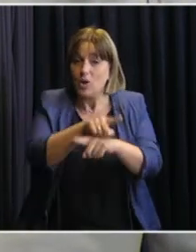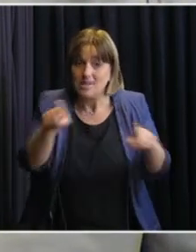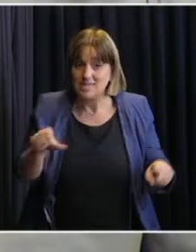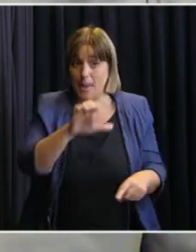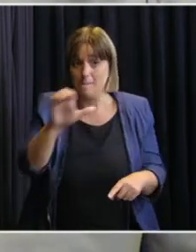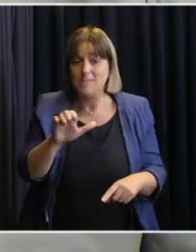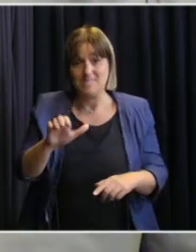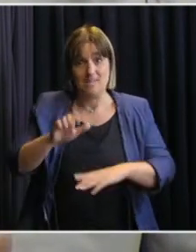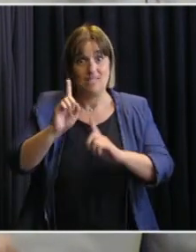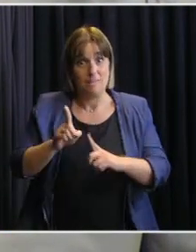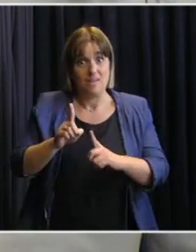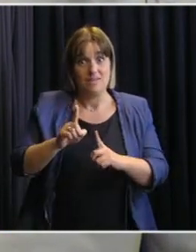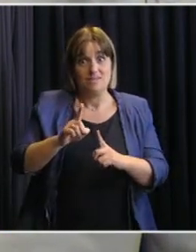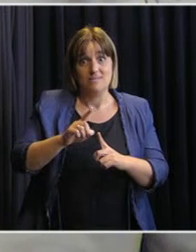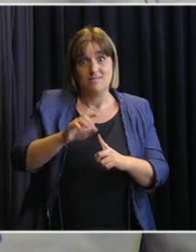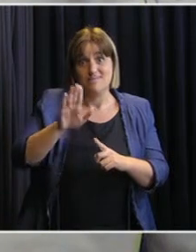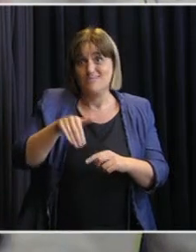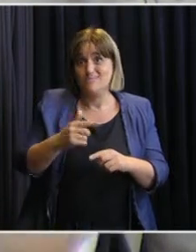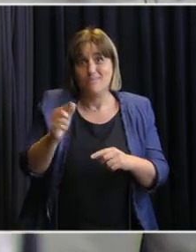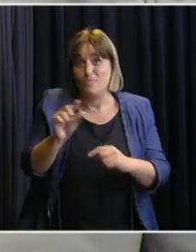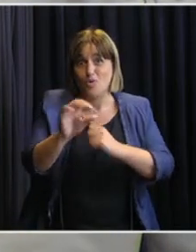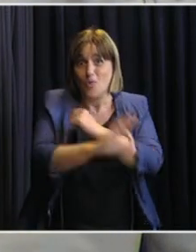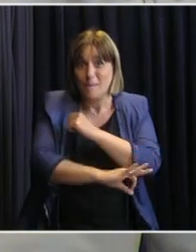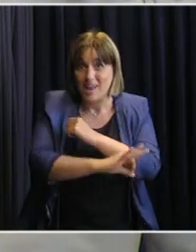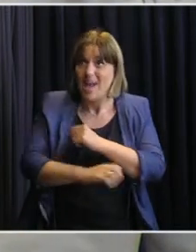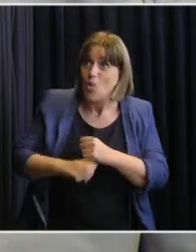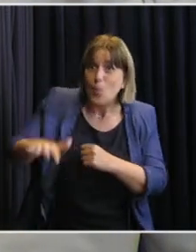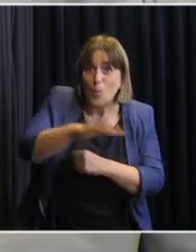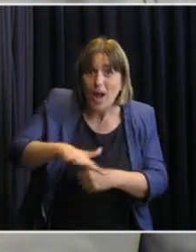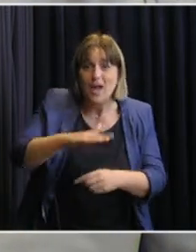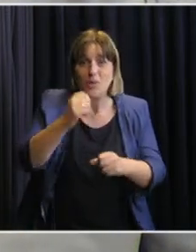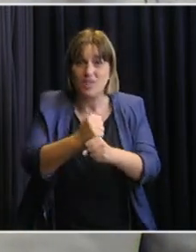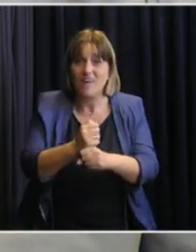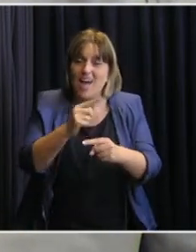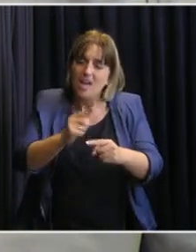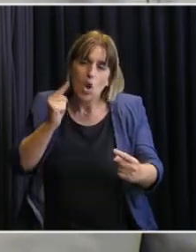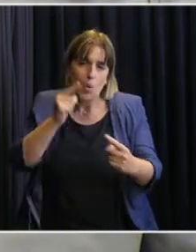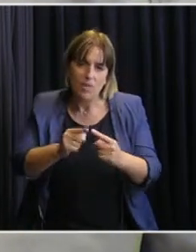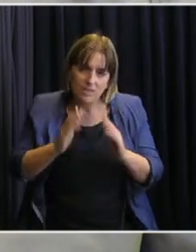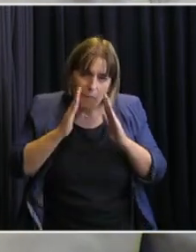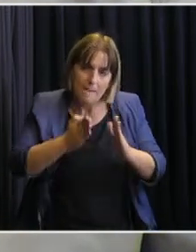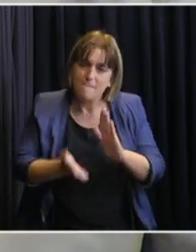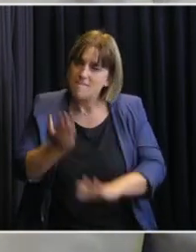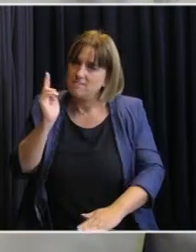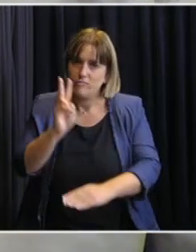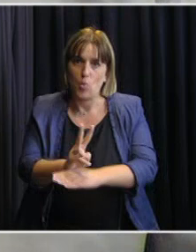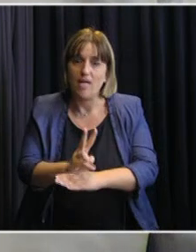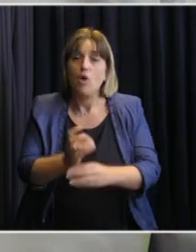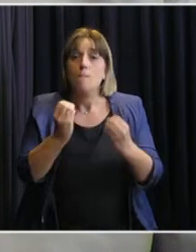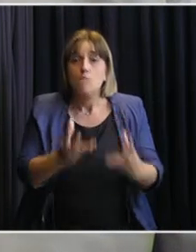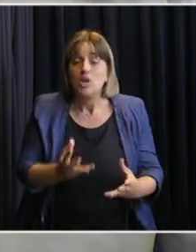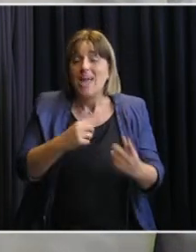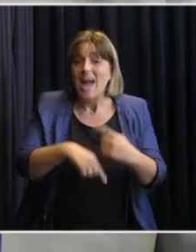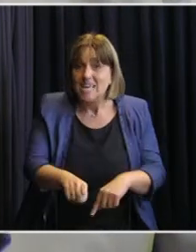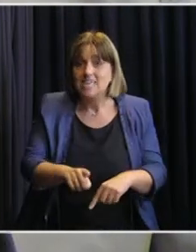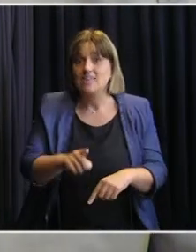contratan menor cantidad de gente que son las que están en los barrios. Y esas son las que nosotros tenemos que proteger. Porque la cadena económica